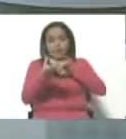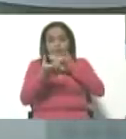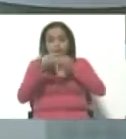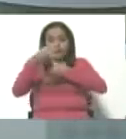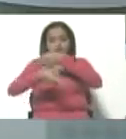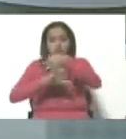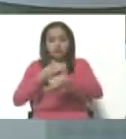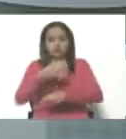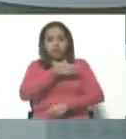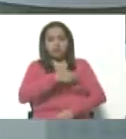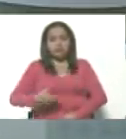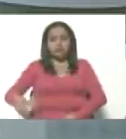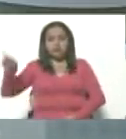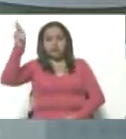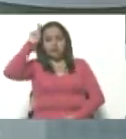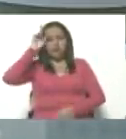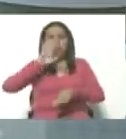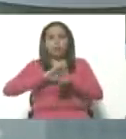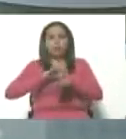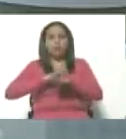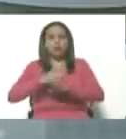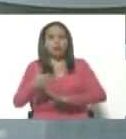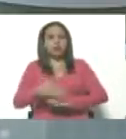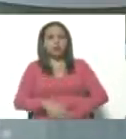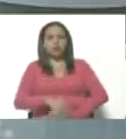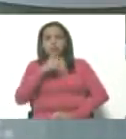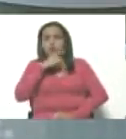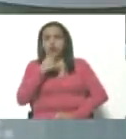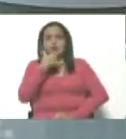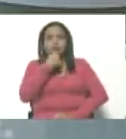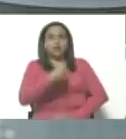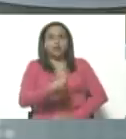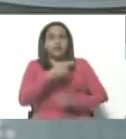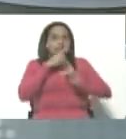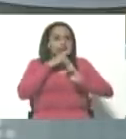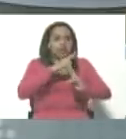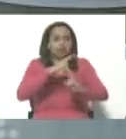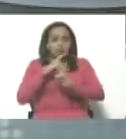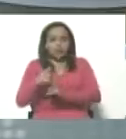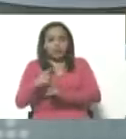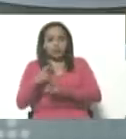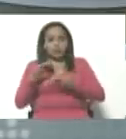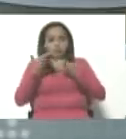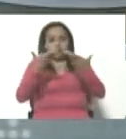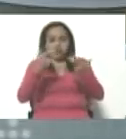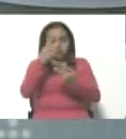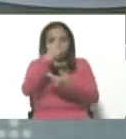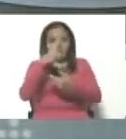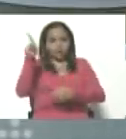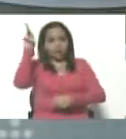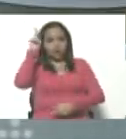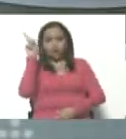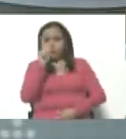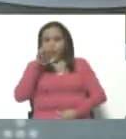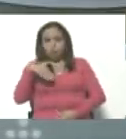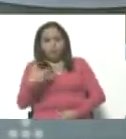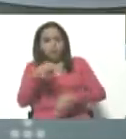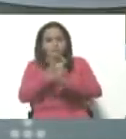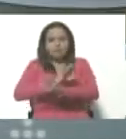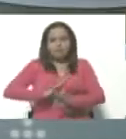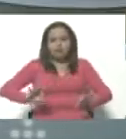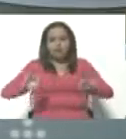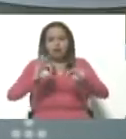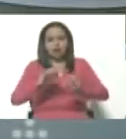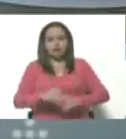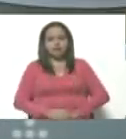da, porque bueno, no es nada fácil. Las respuestas que han dado allá no han logrado